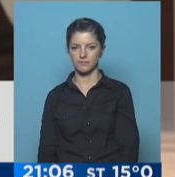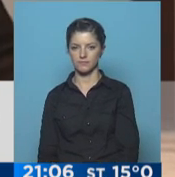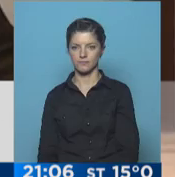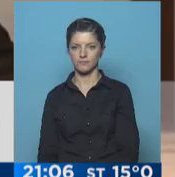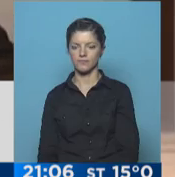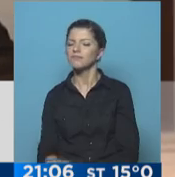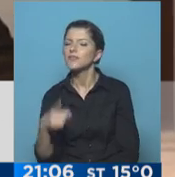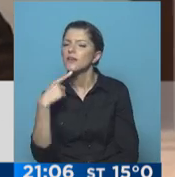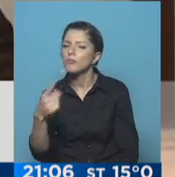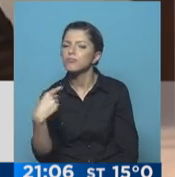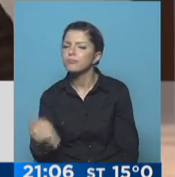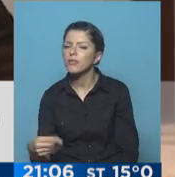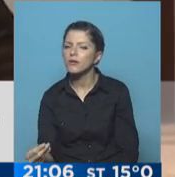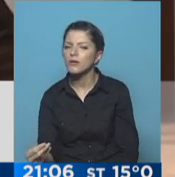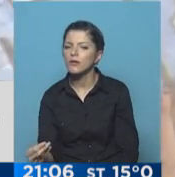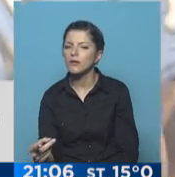¿Qué dicen?